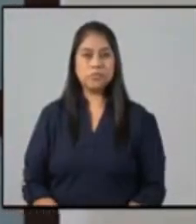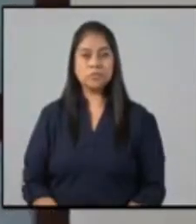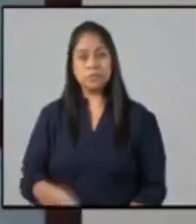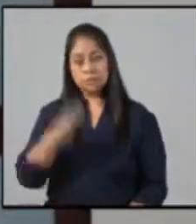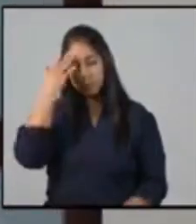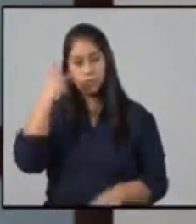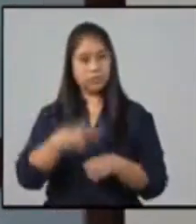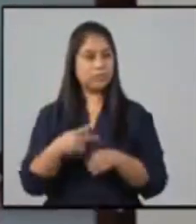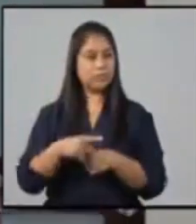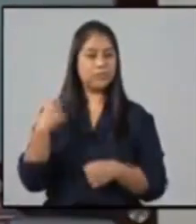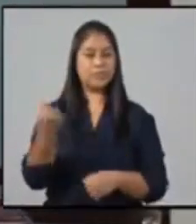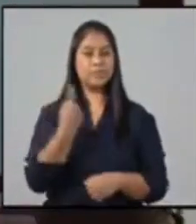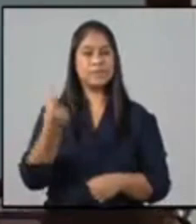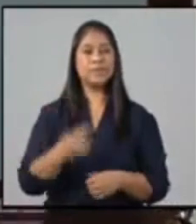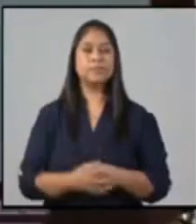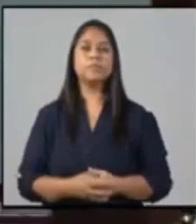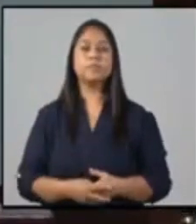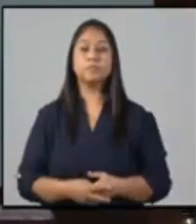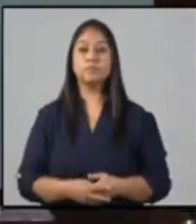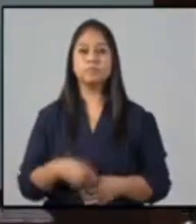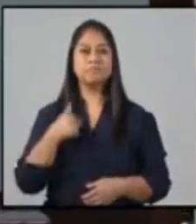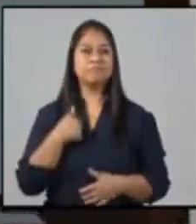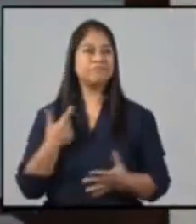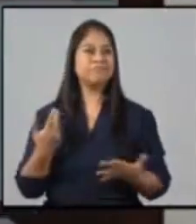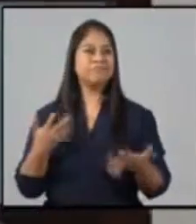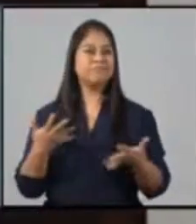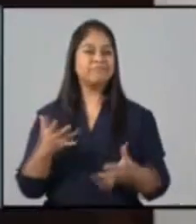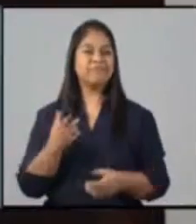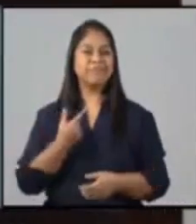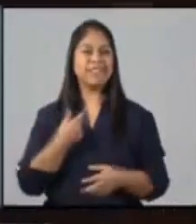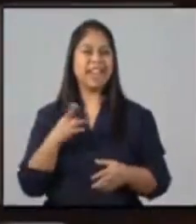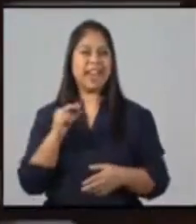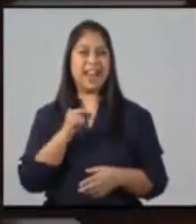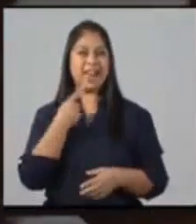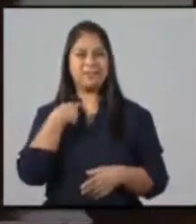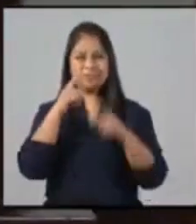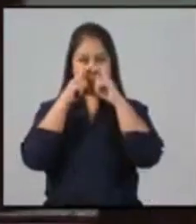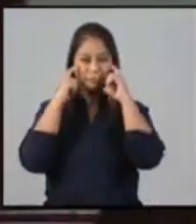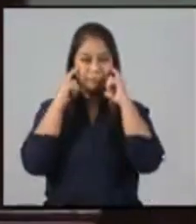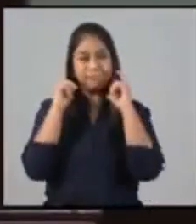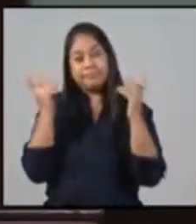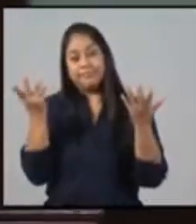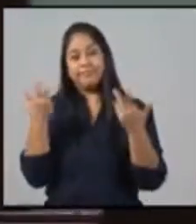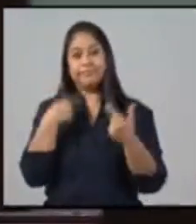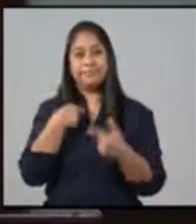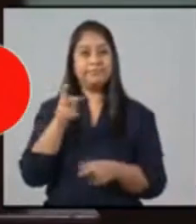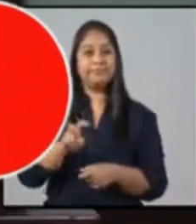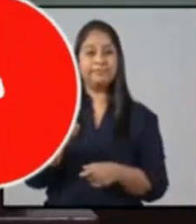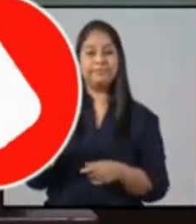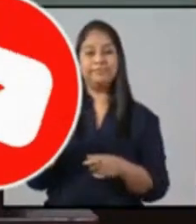Bueno, buenas tardes a todos. Se me hace un poco raro estar hablando con mascarilla, pero es lo que nos ha tocado en estos tiempos,